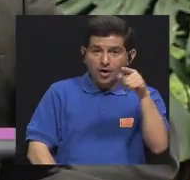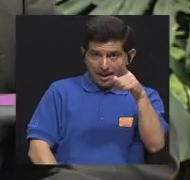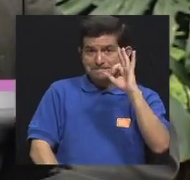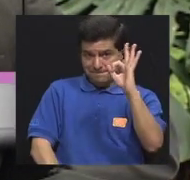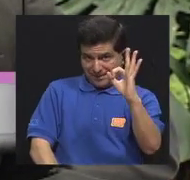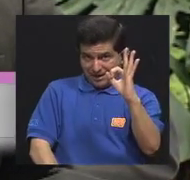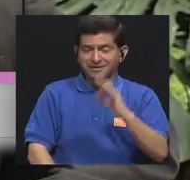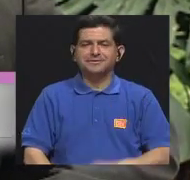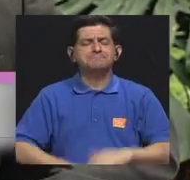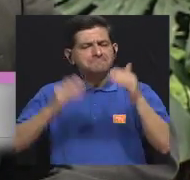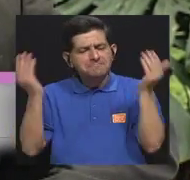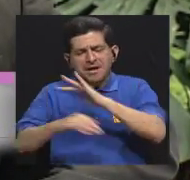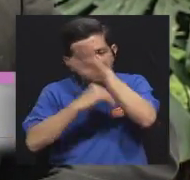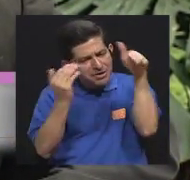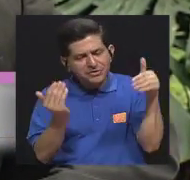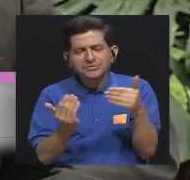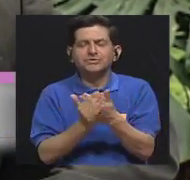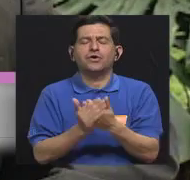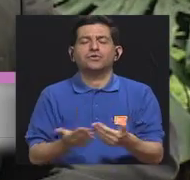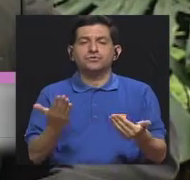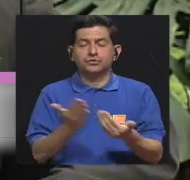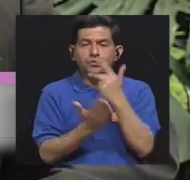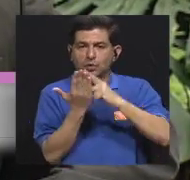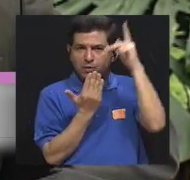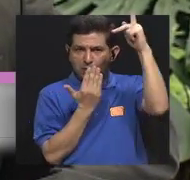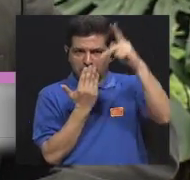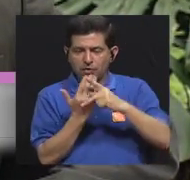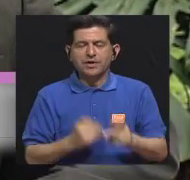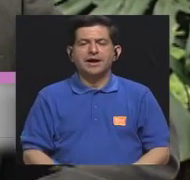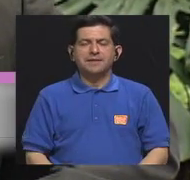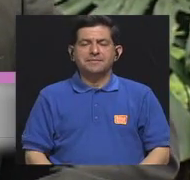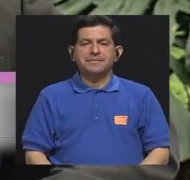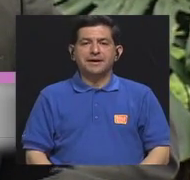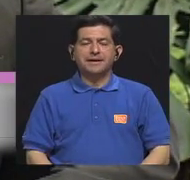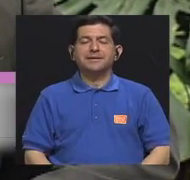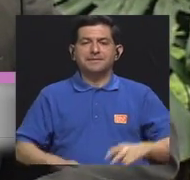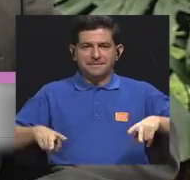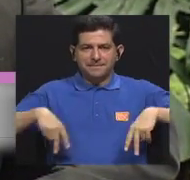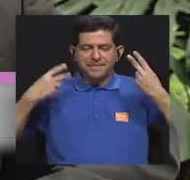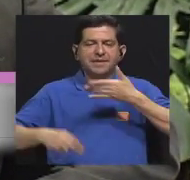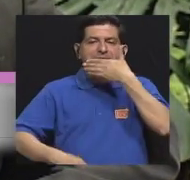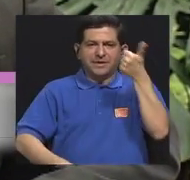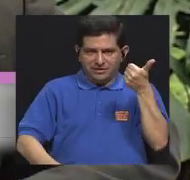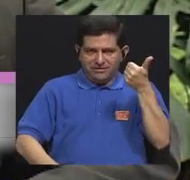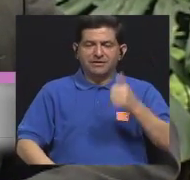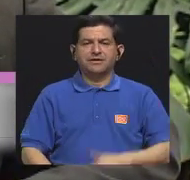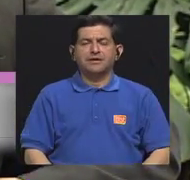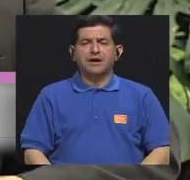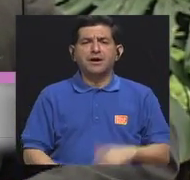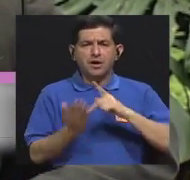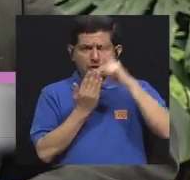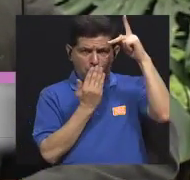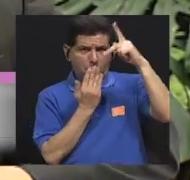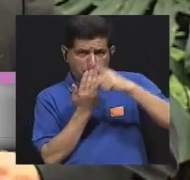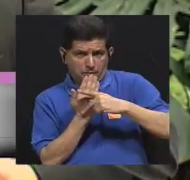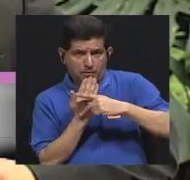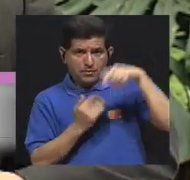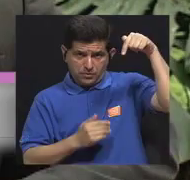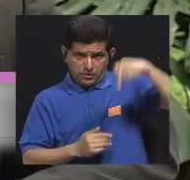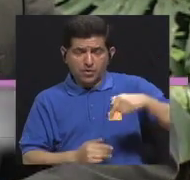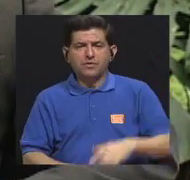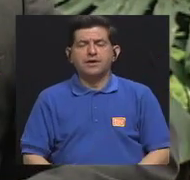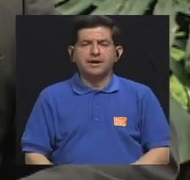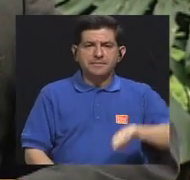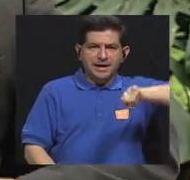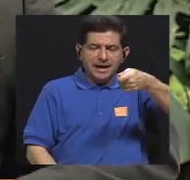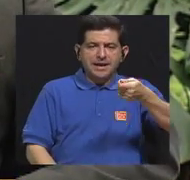Hola, ¿qué tal? Bienvenidos y bienvenidas a una edición más de su programa Vivir Mejor, una telerrevista